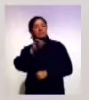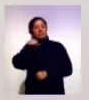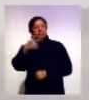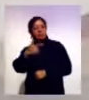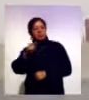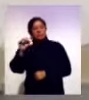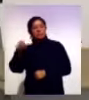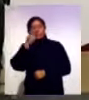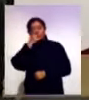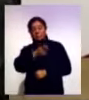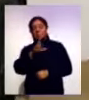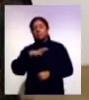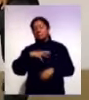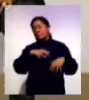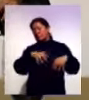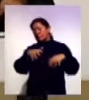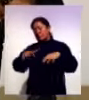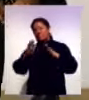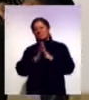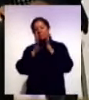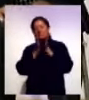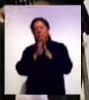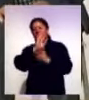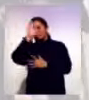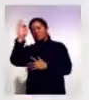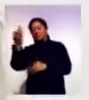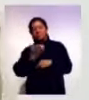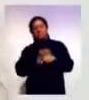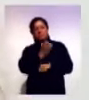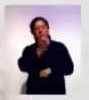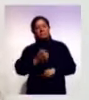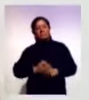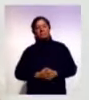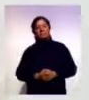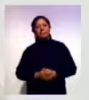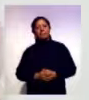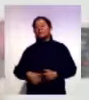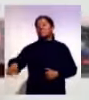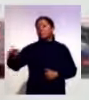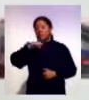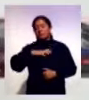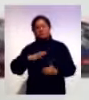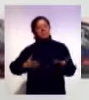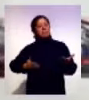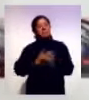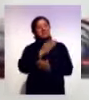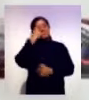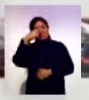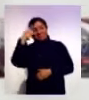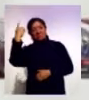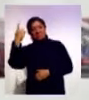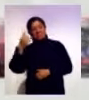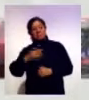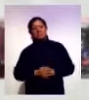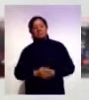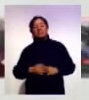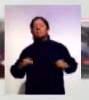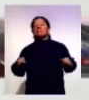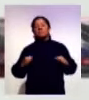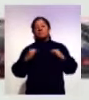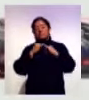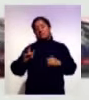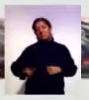que en la caravana participan dependencias federales y estatales. Que ustedes tengan un acceso fácil a las dependencias del gobierno